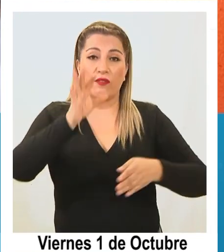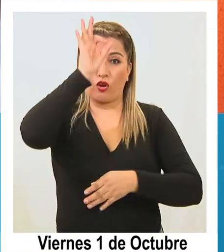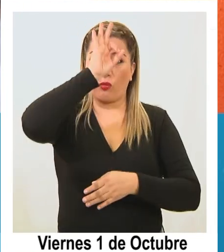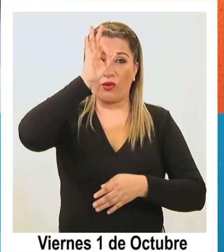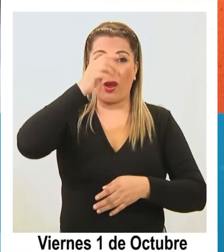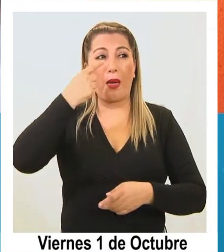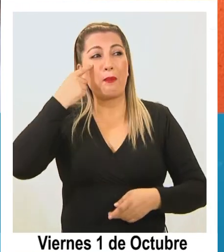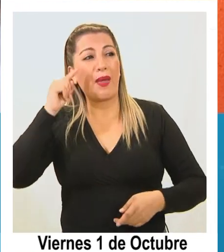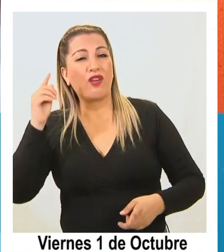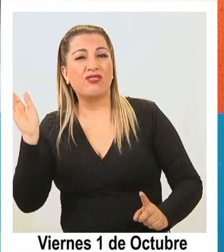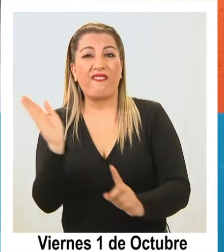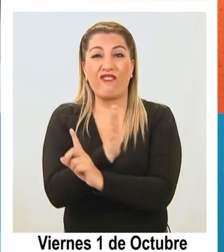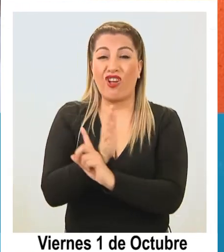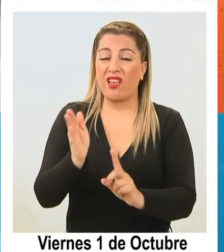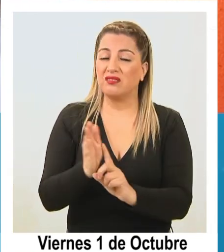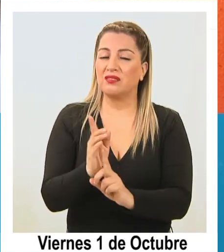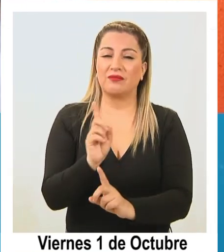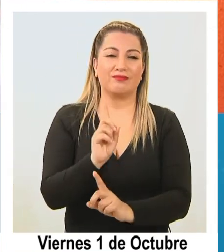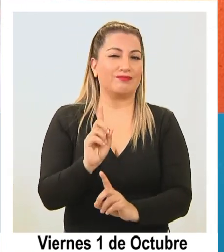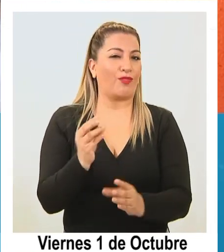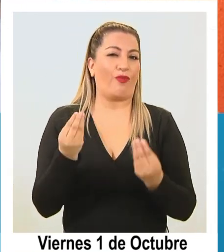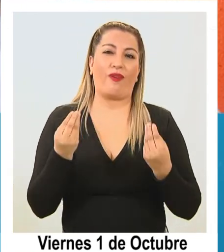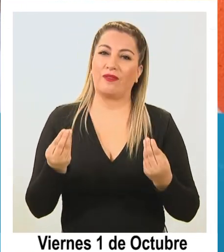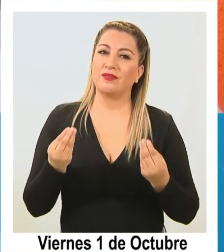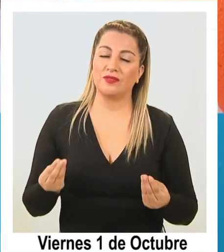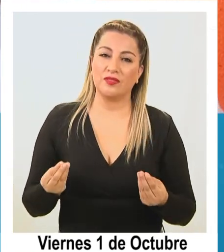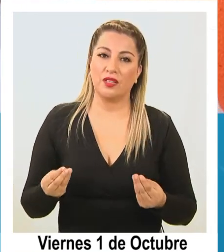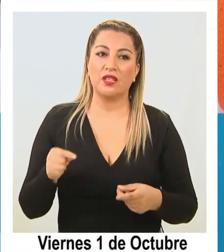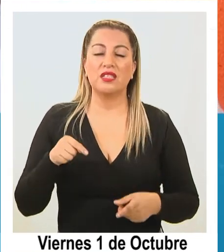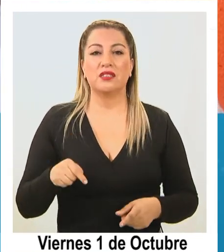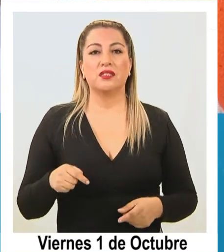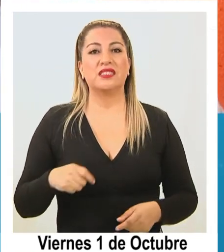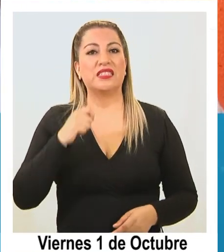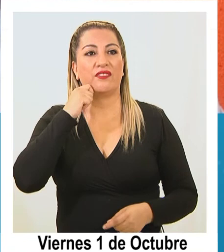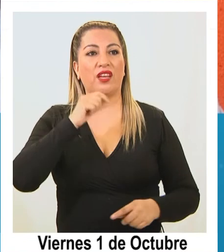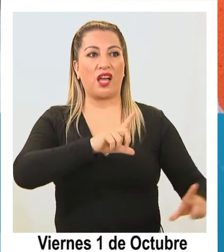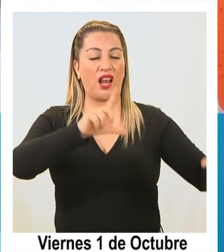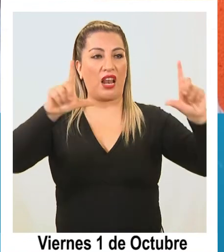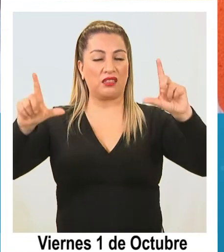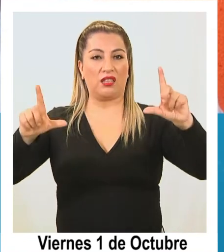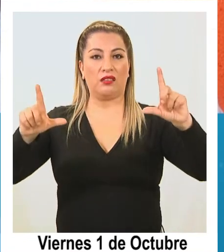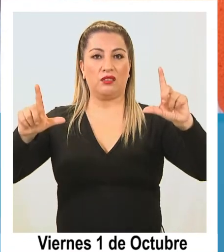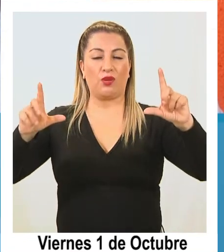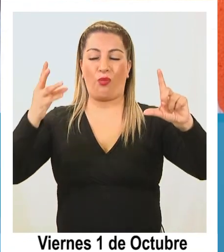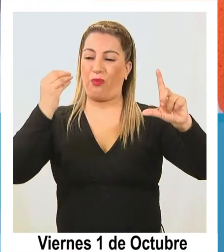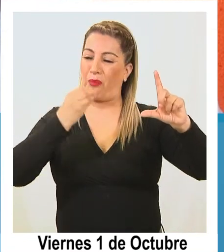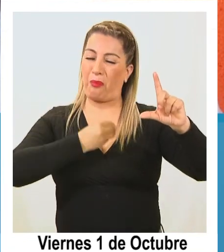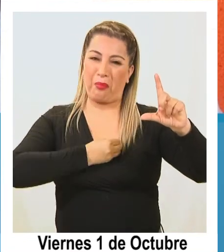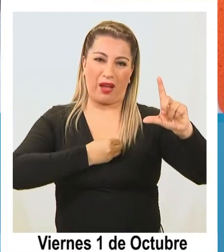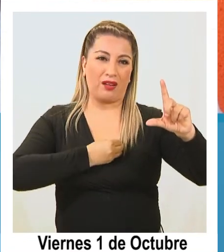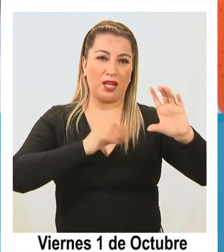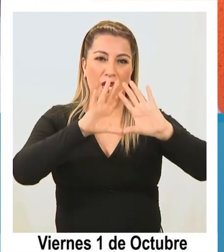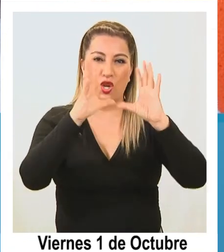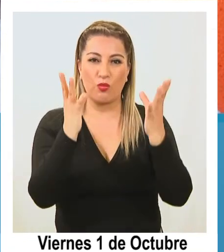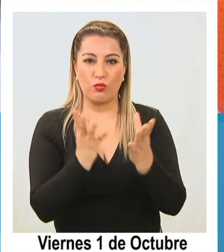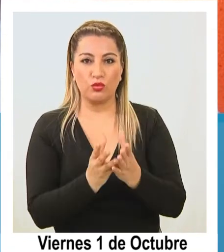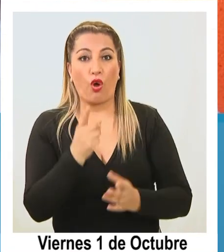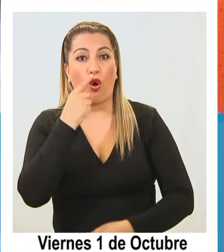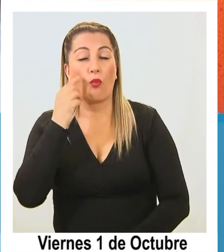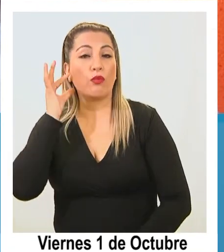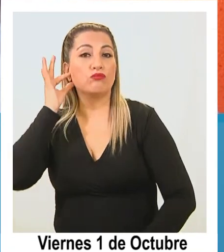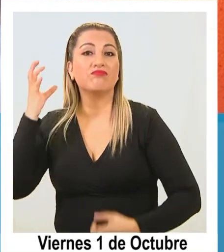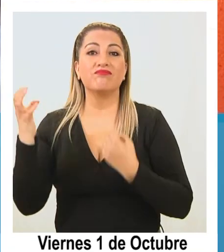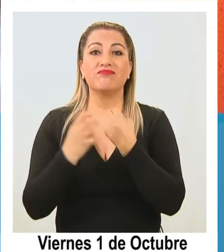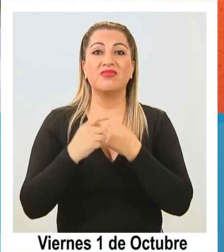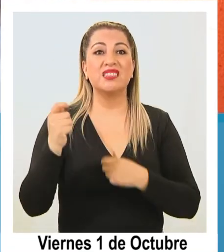no es bienvenida a nuestra región. Creo que hemos dado un triste espectáculo en la visión que se tiene, y decir que los tarapaqueños y tarapaqueñas no